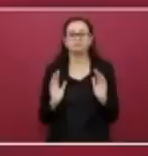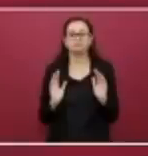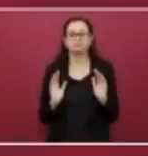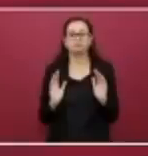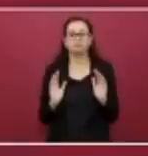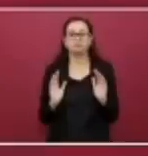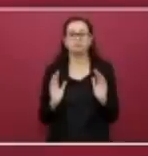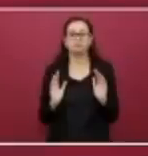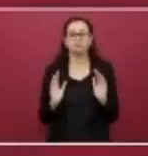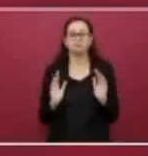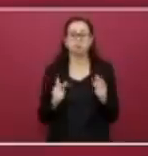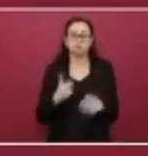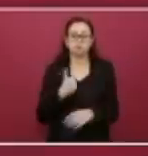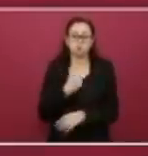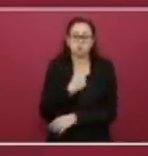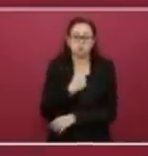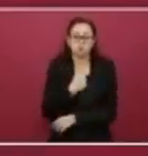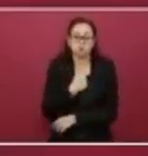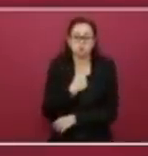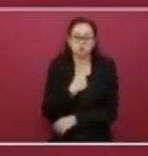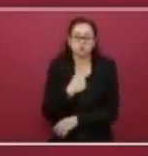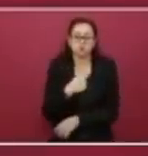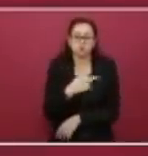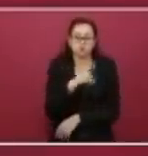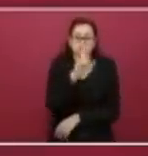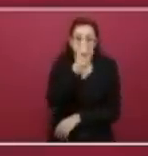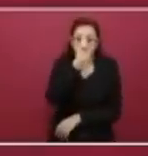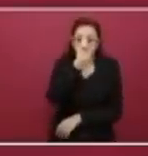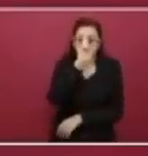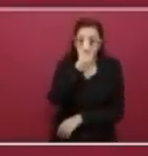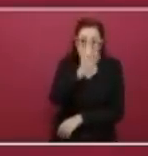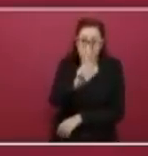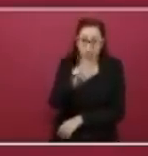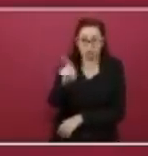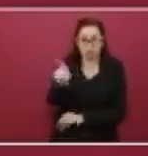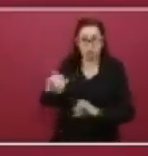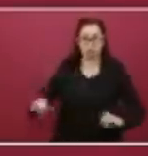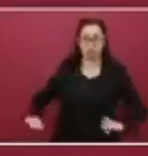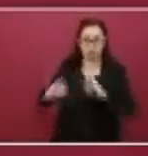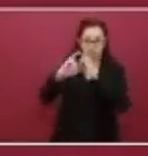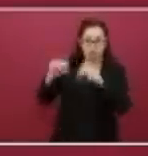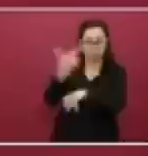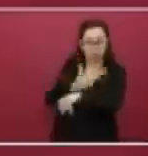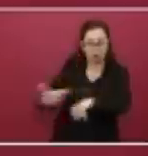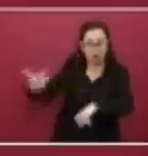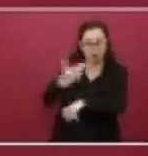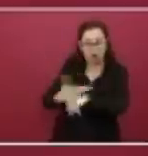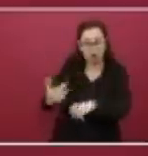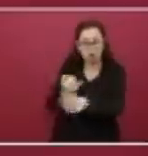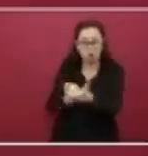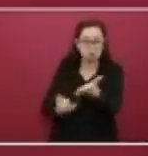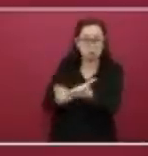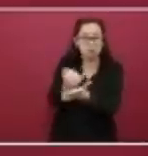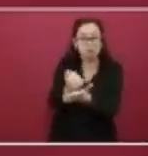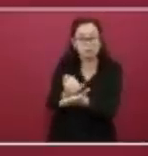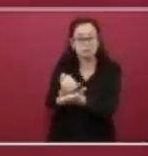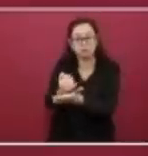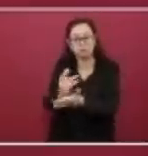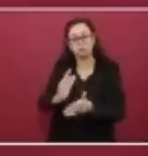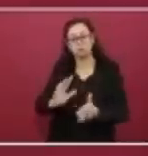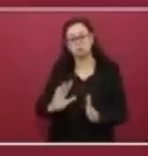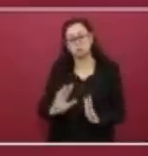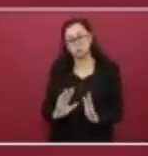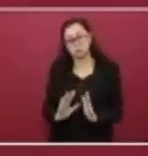el organismo que regula y define sobre estos temas